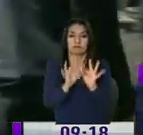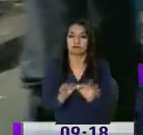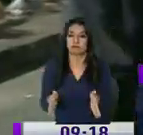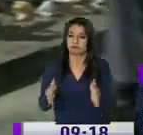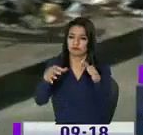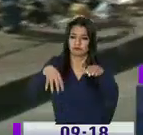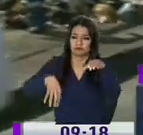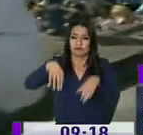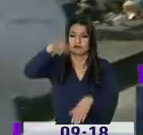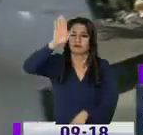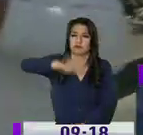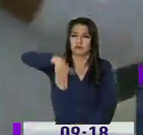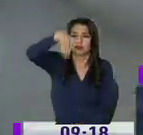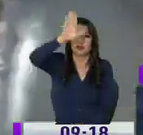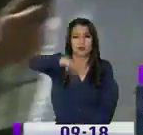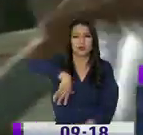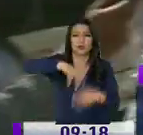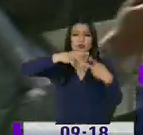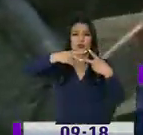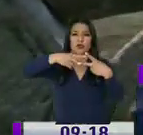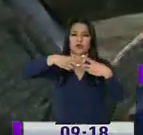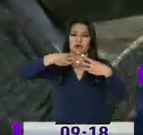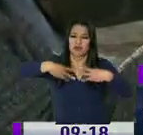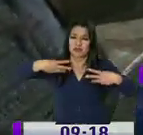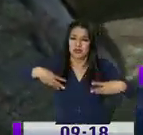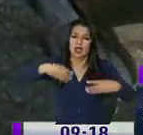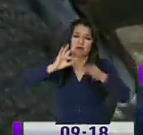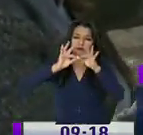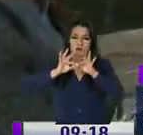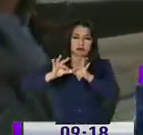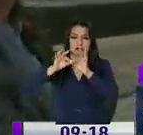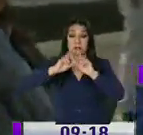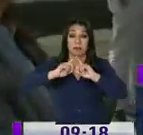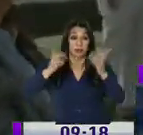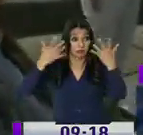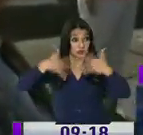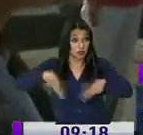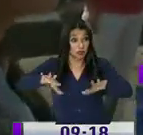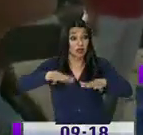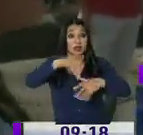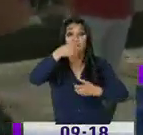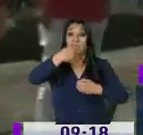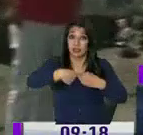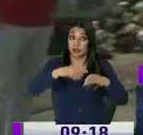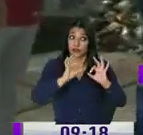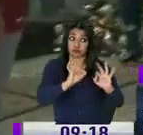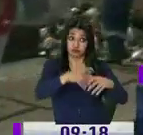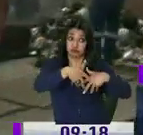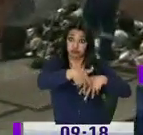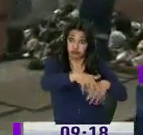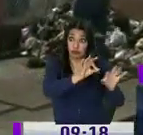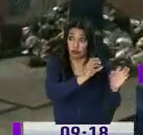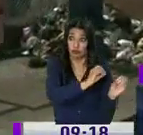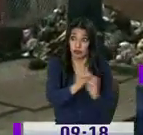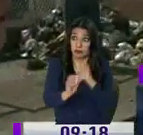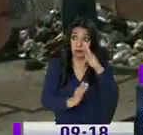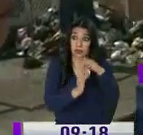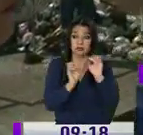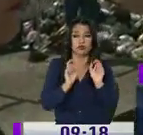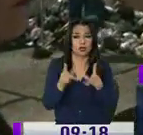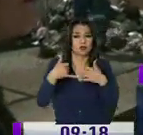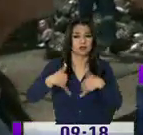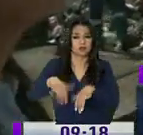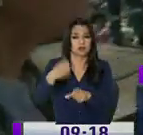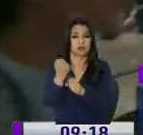como pinturas, materiales un poco más complejos, que lo haremos una vez que la capital recupere el orden y la paz para poder continuar